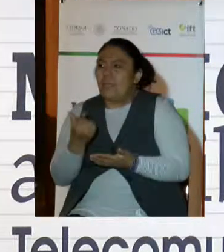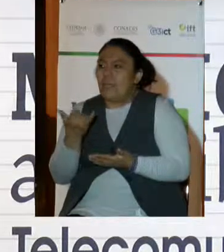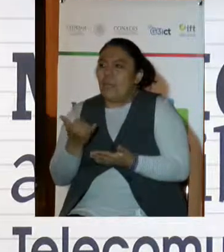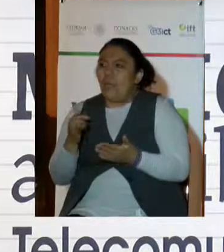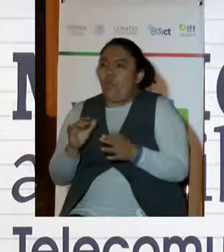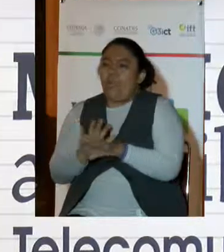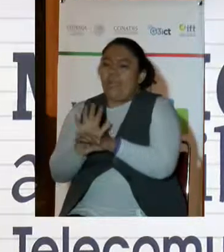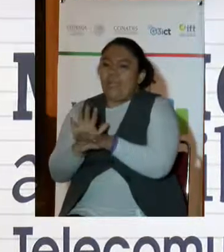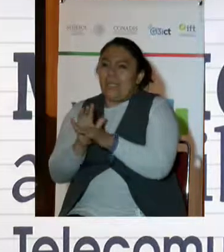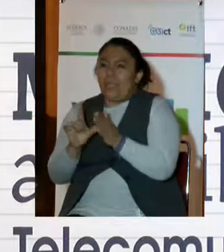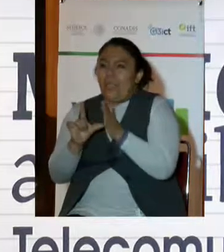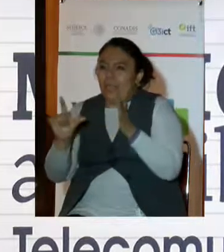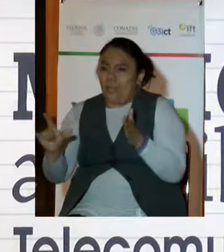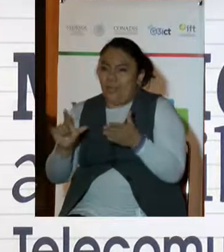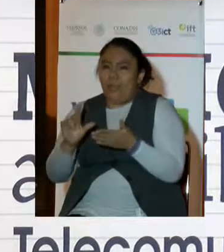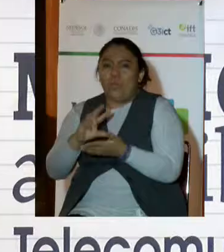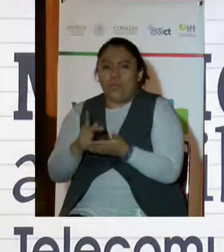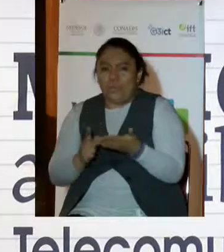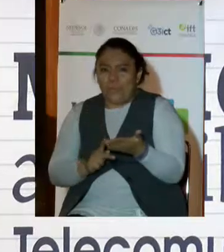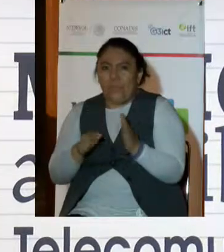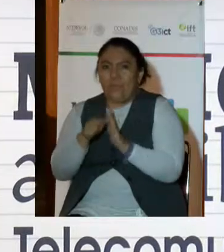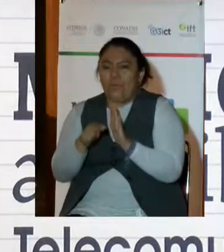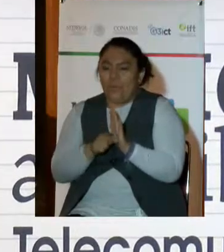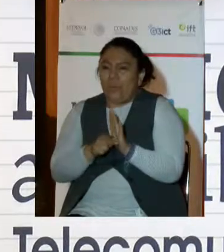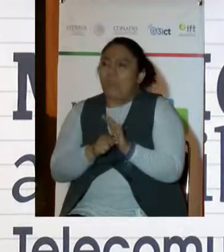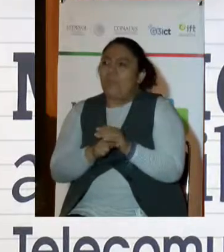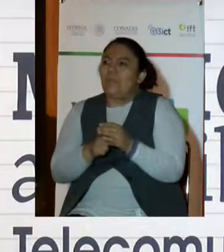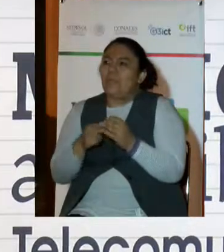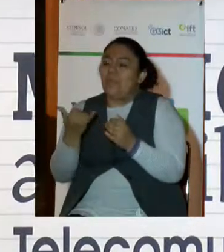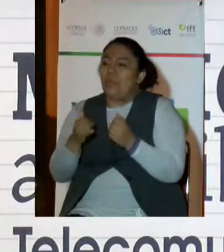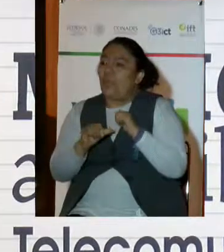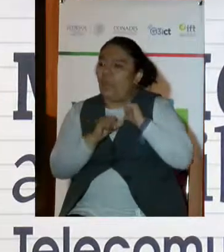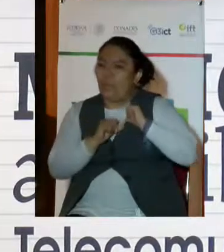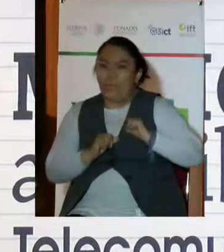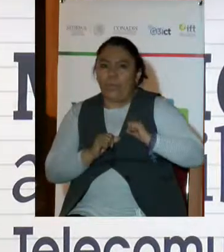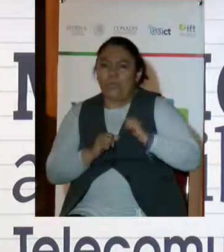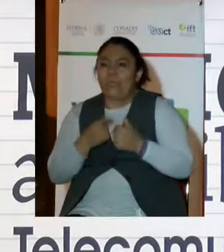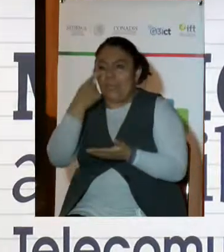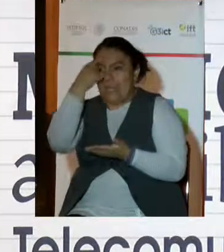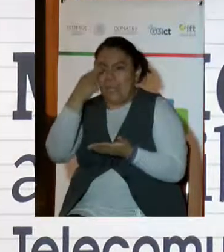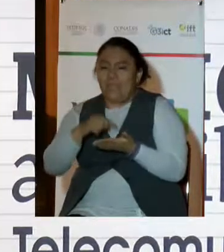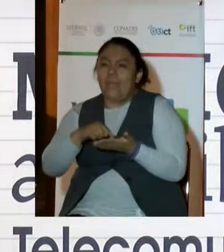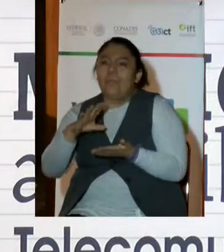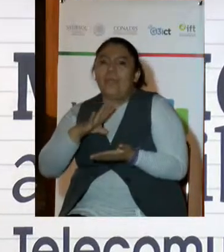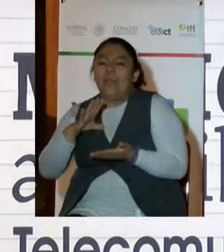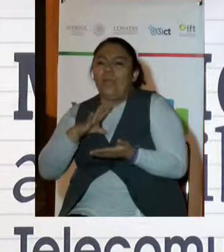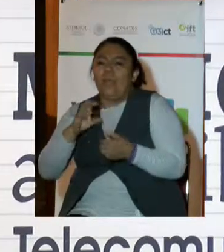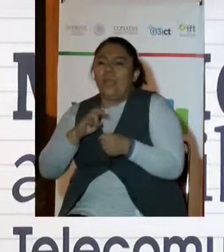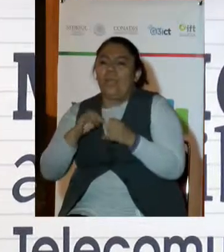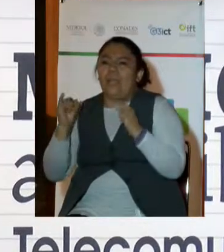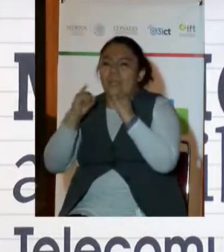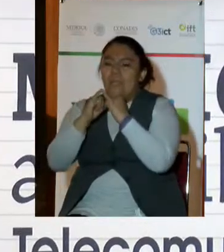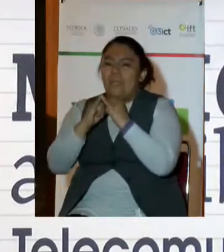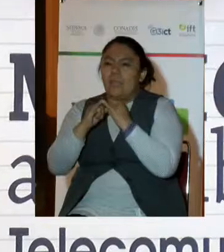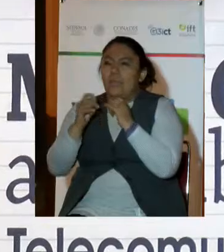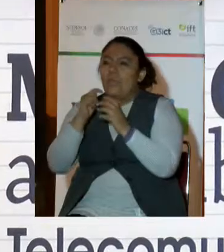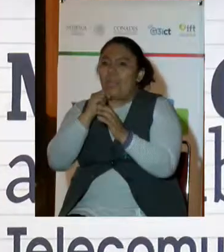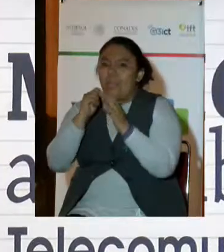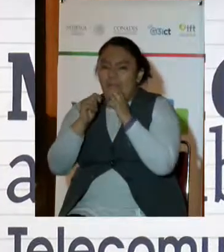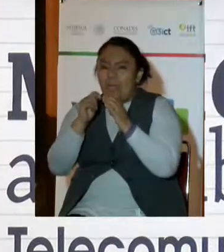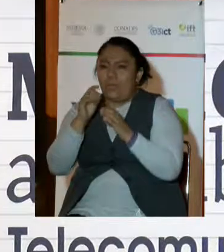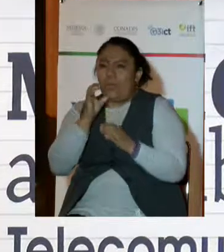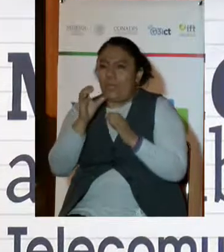creación de lineamientos, pero sobre todo con el compromiso, y créanme que lo hay en el Instituto Federal de